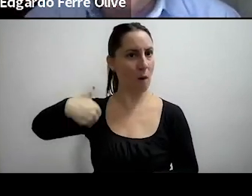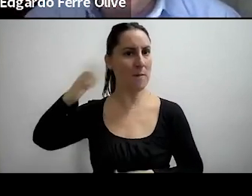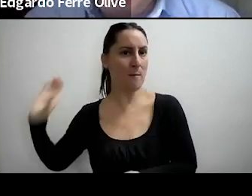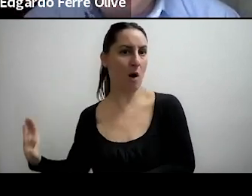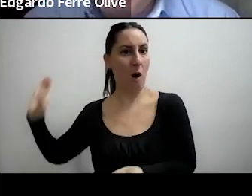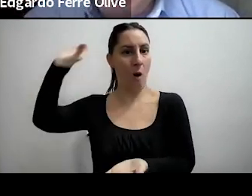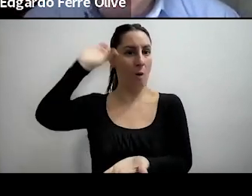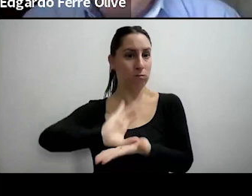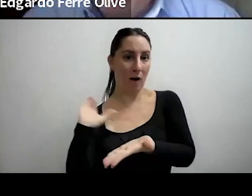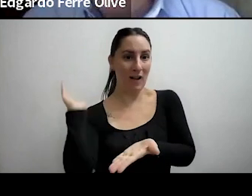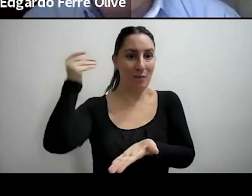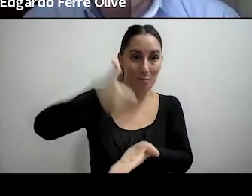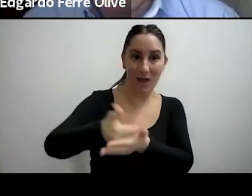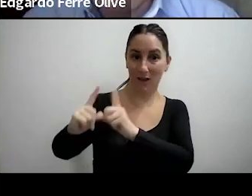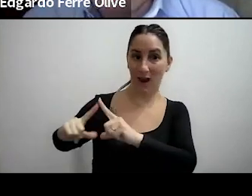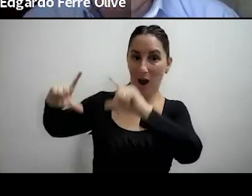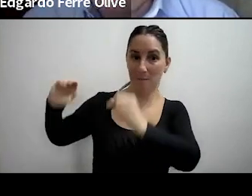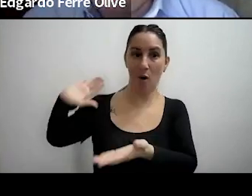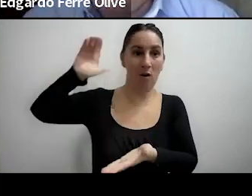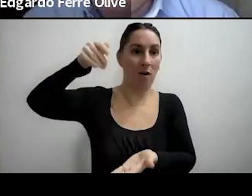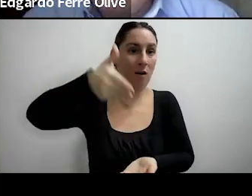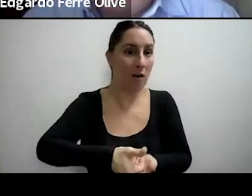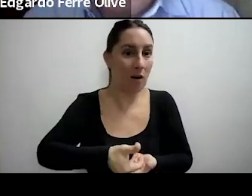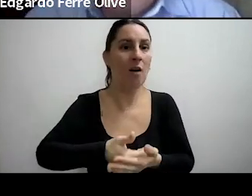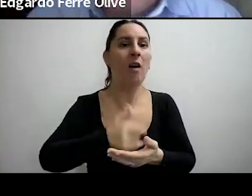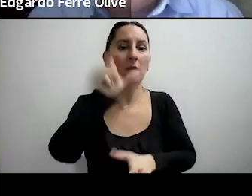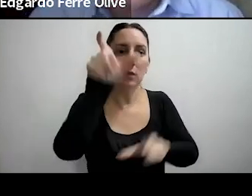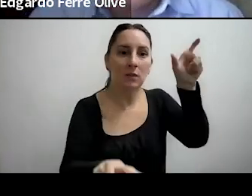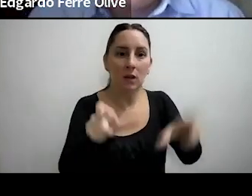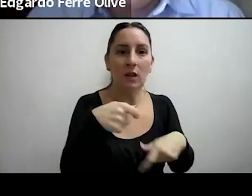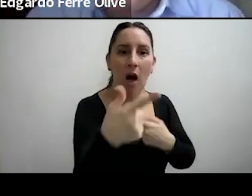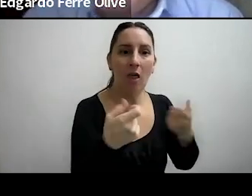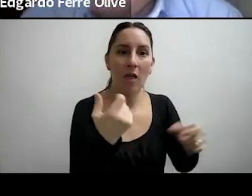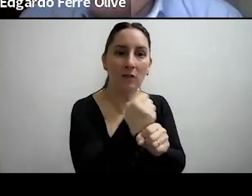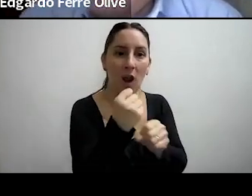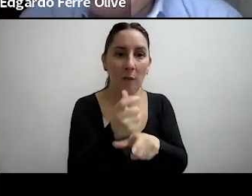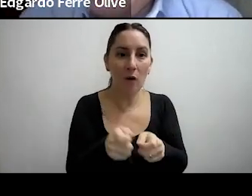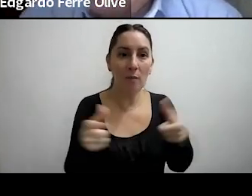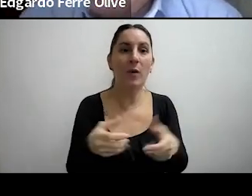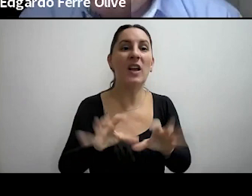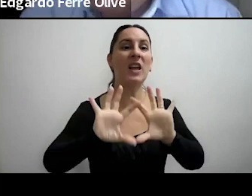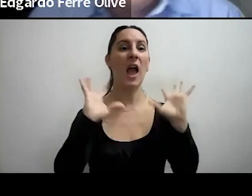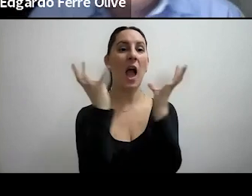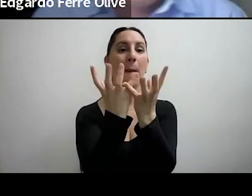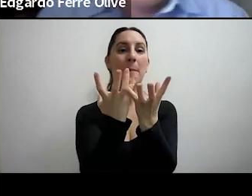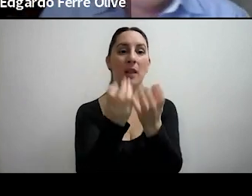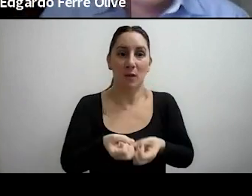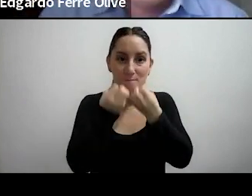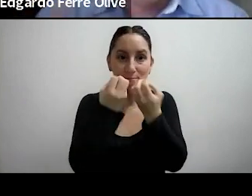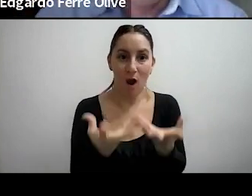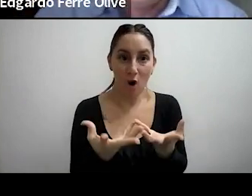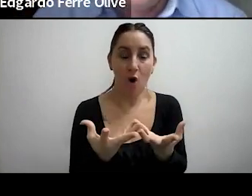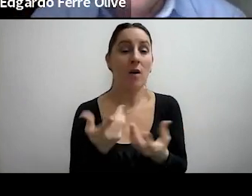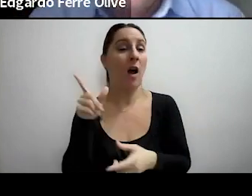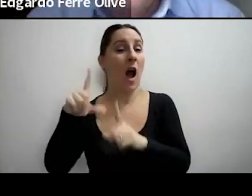llegaba a nuestro país, producía incremento de mano de obra y aparte estábamos ayudando a la mejora del ambiente. Entonces, por ejemplo, Japón quería